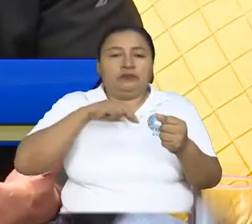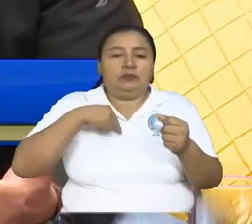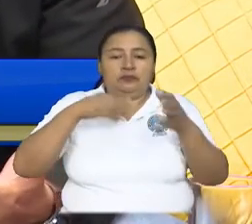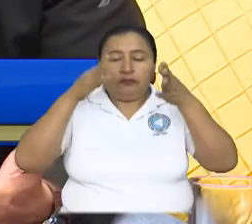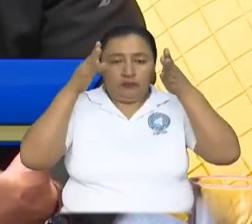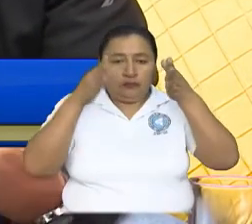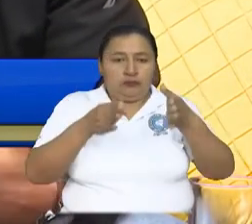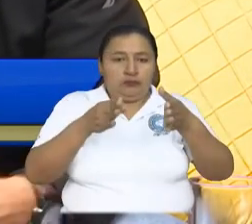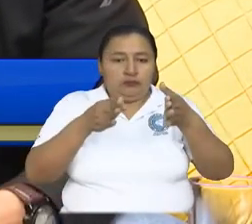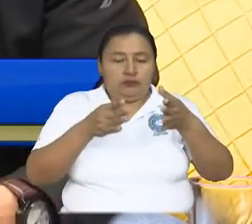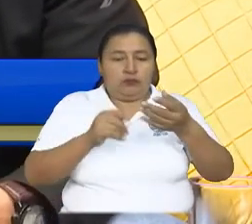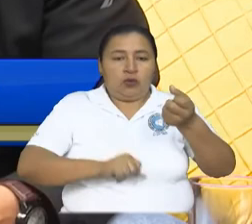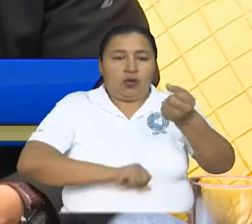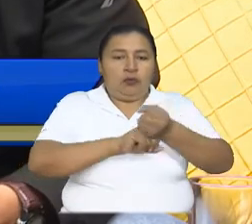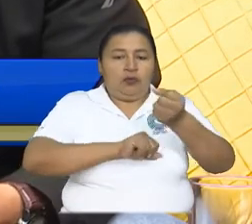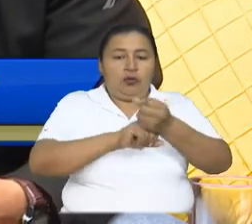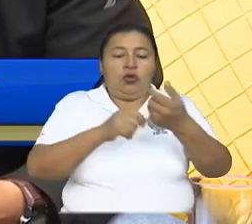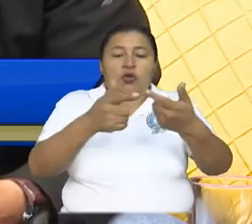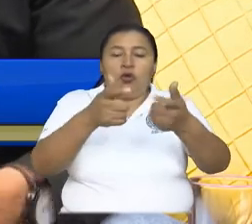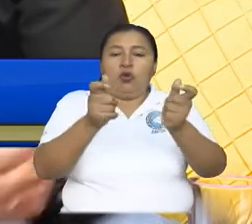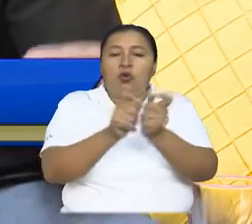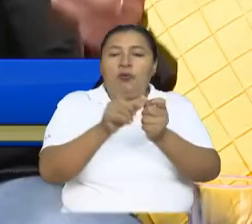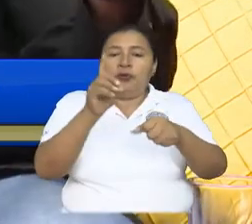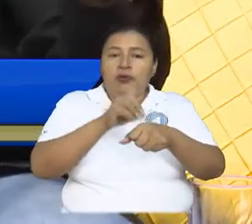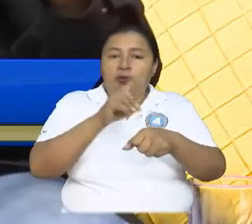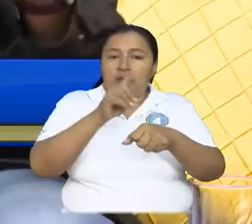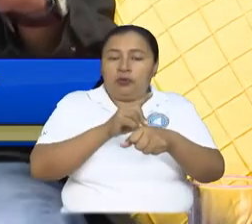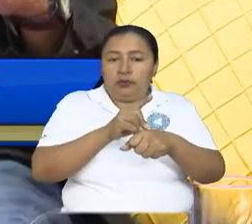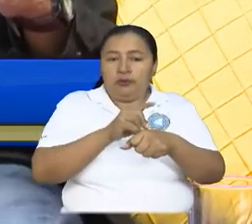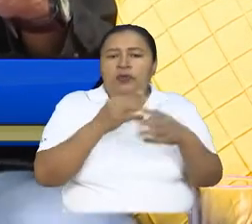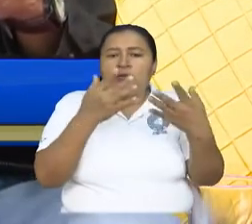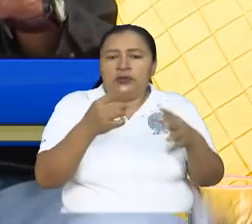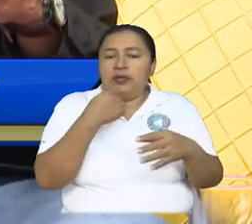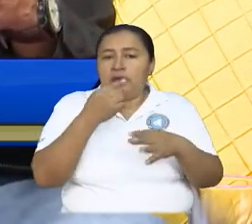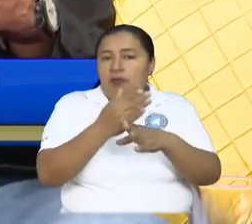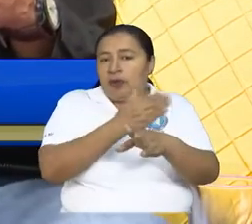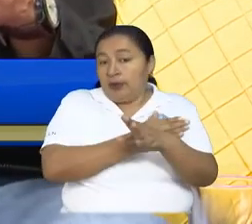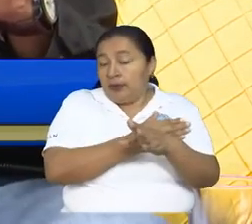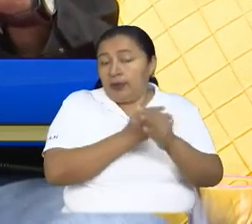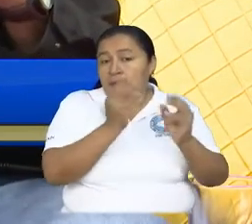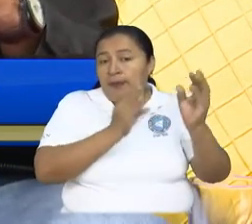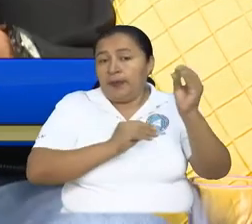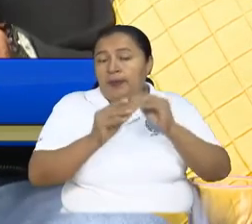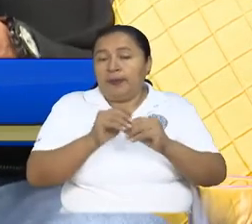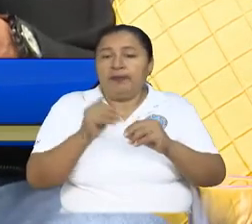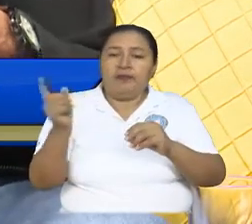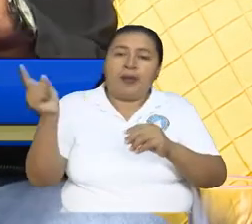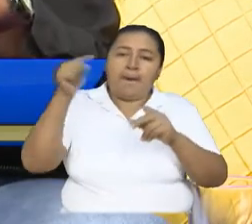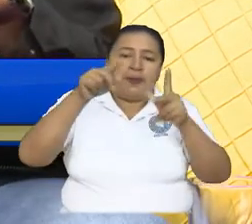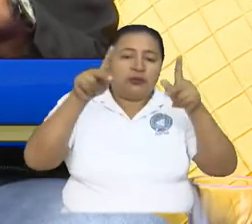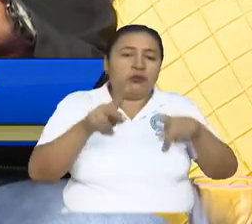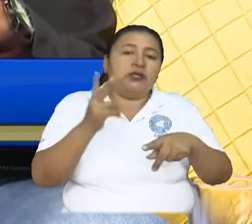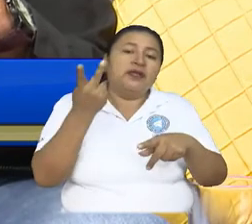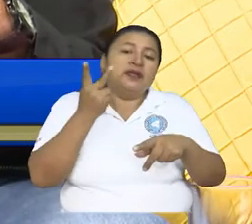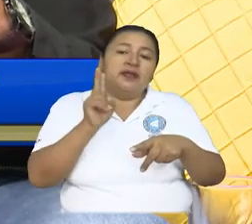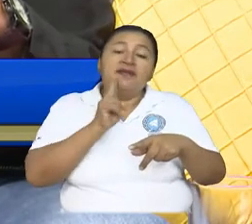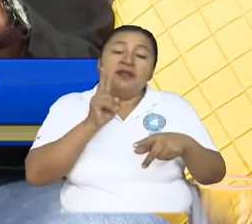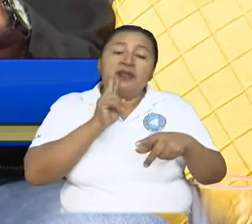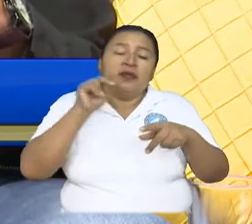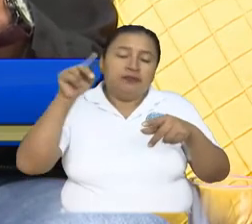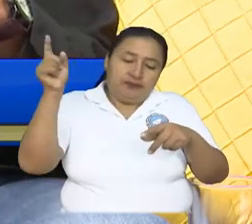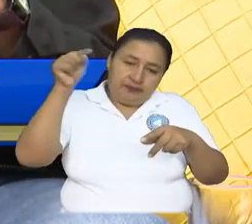con apoyo de brigadas médicas ya comentábamos la llegada de los vietnamitas en temas